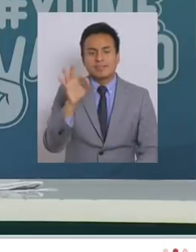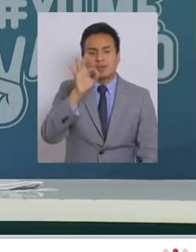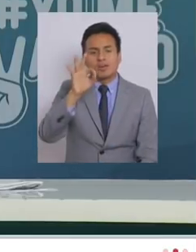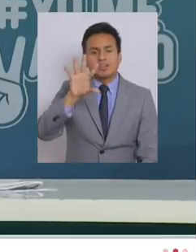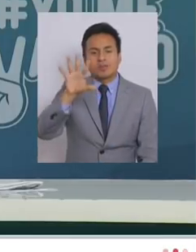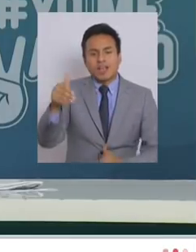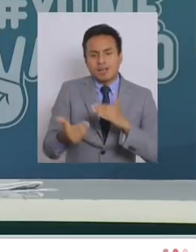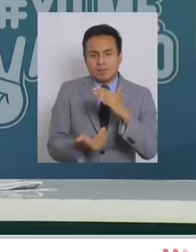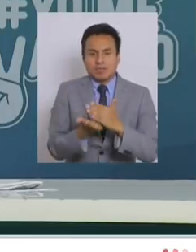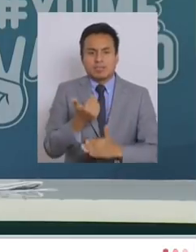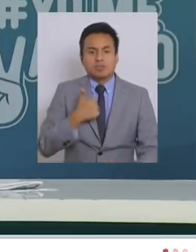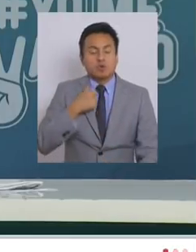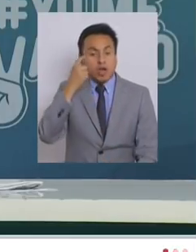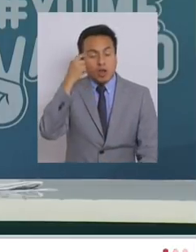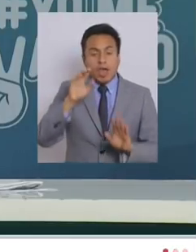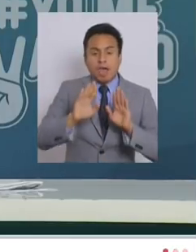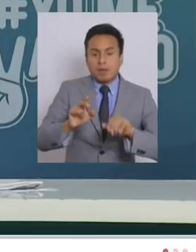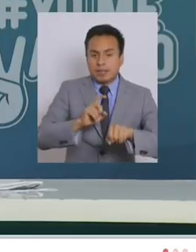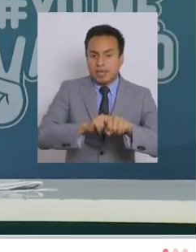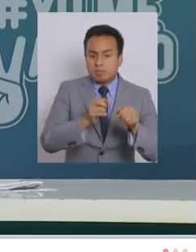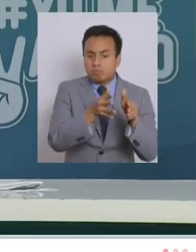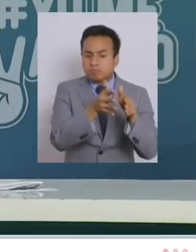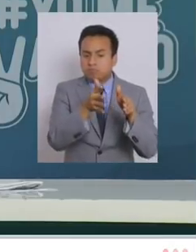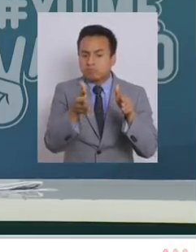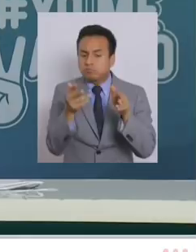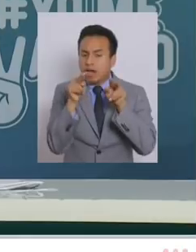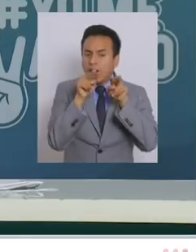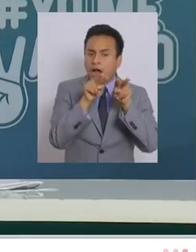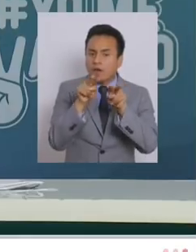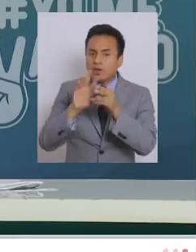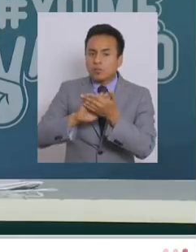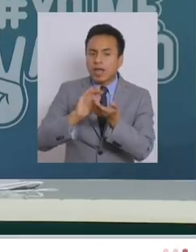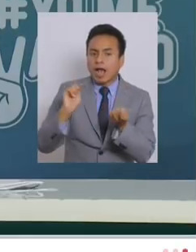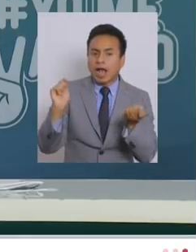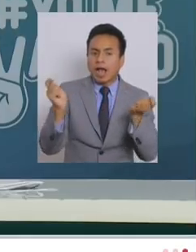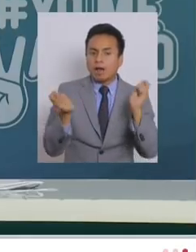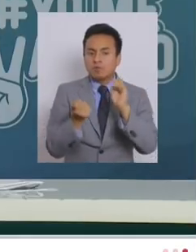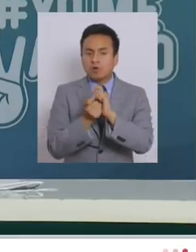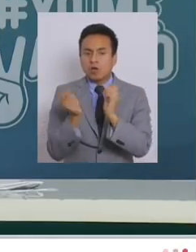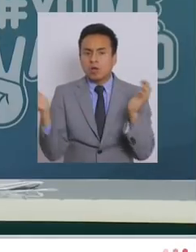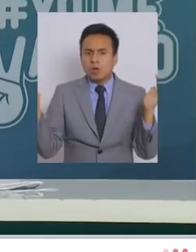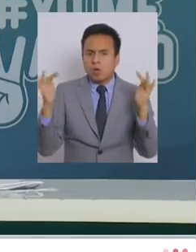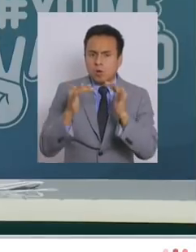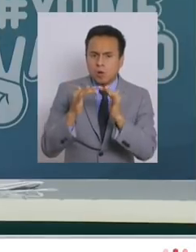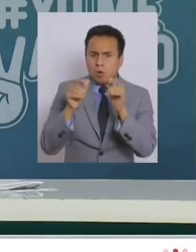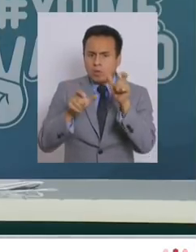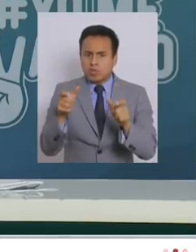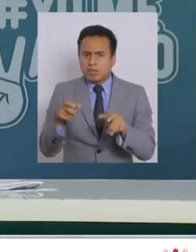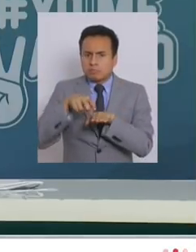yo creo que hay que esperar un poco más para ver los cambios de movilidad por lo tanto